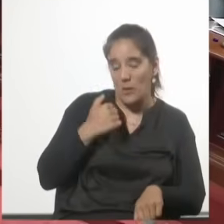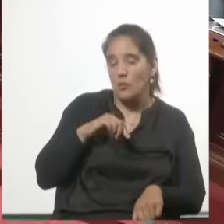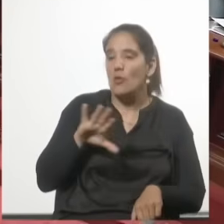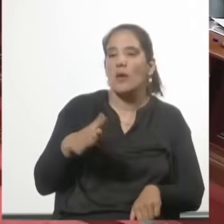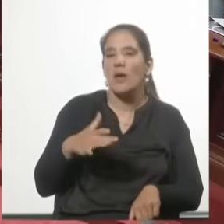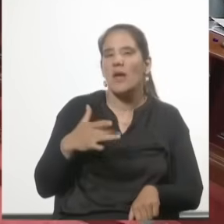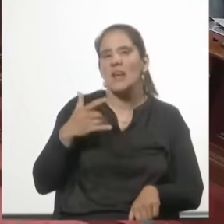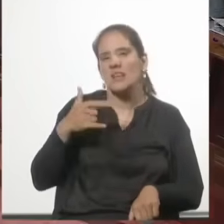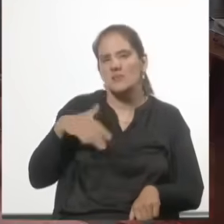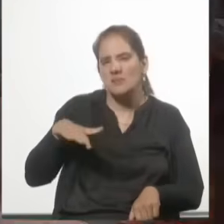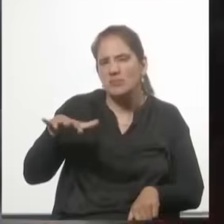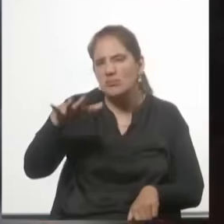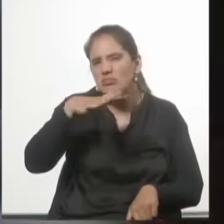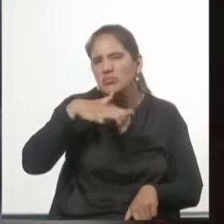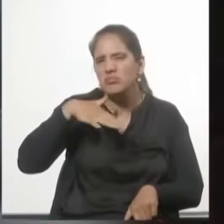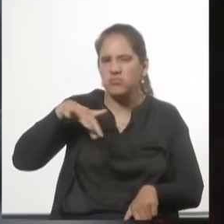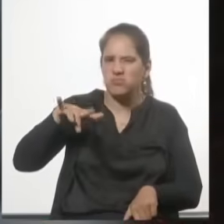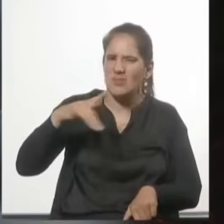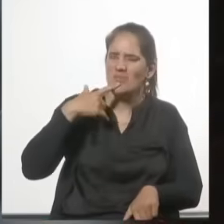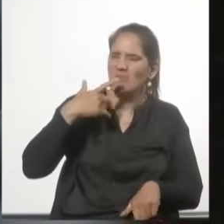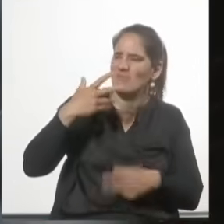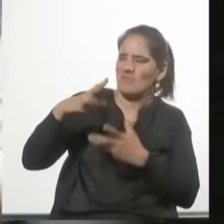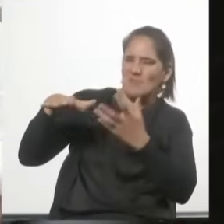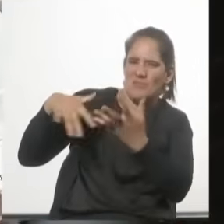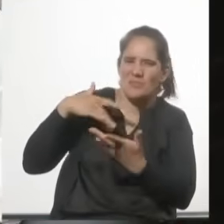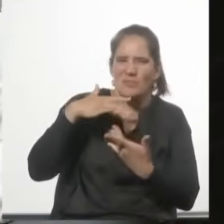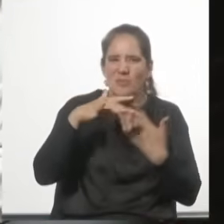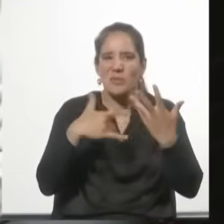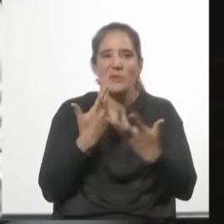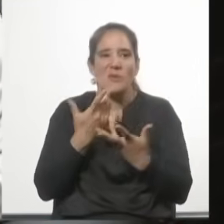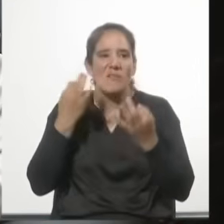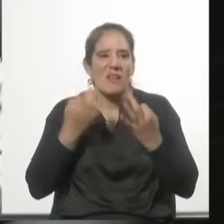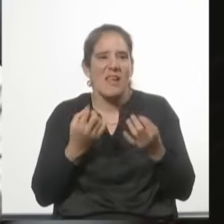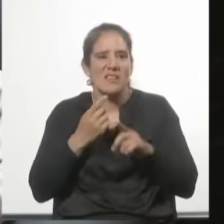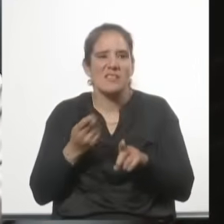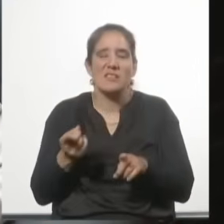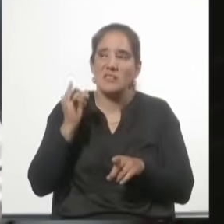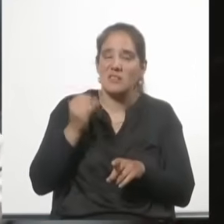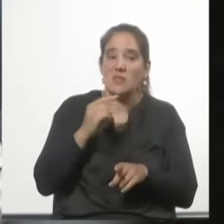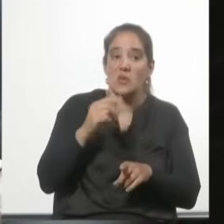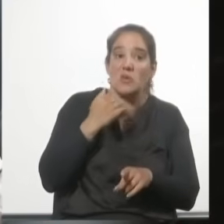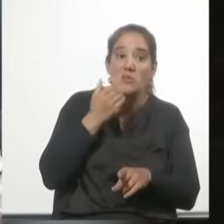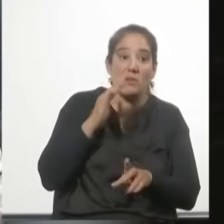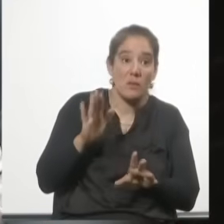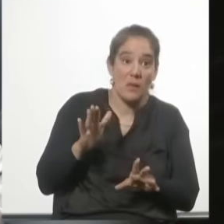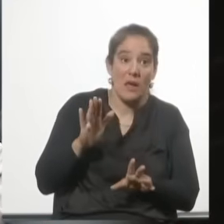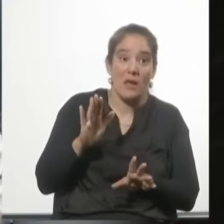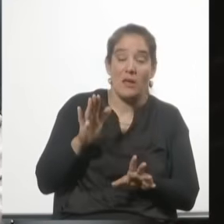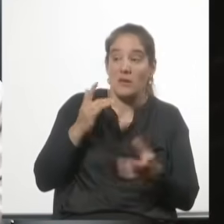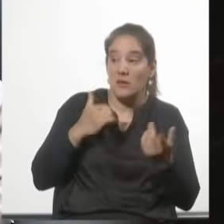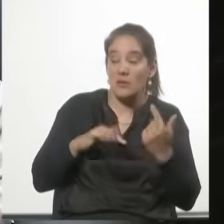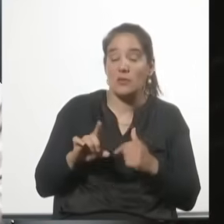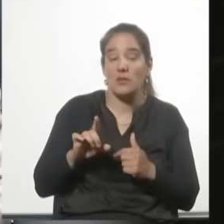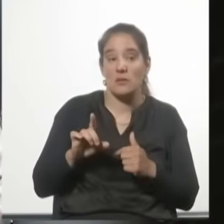una verdadera cadena de inconsistencias y es notoriamente pretendida legitimidad